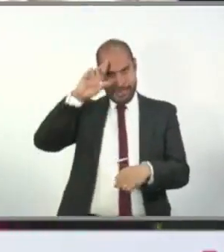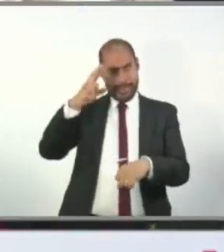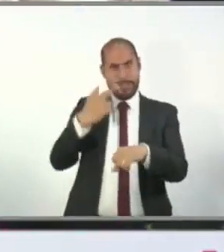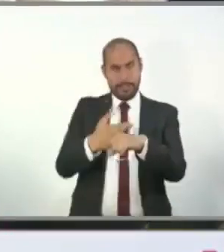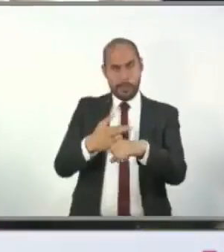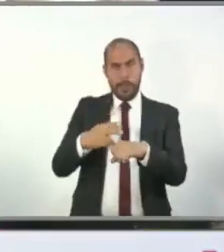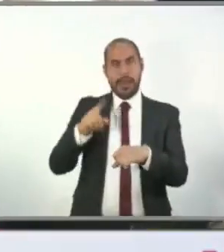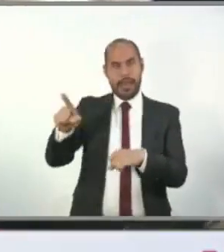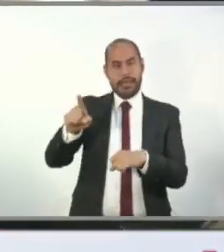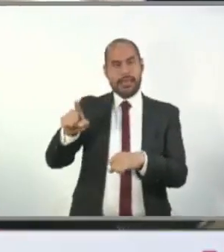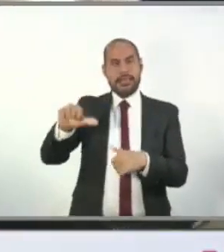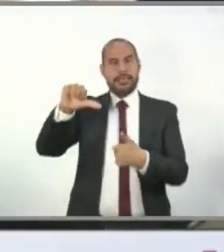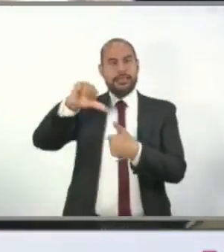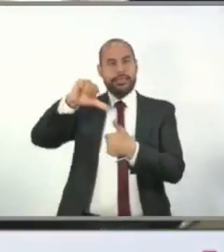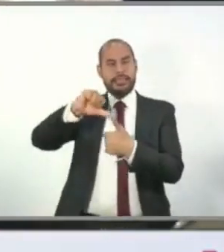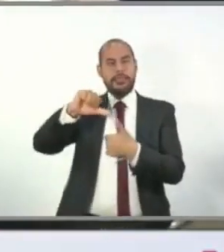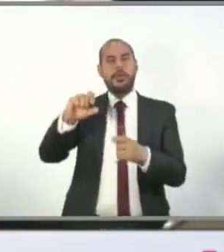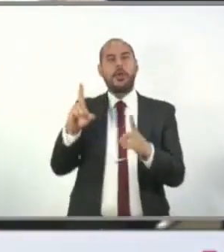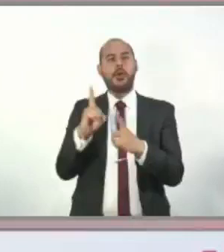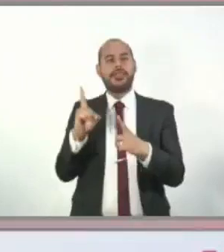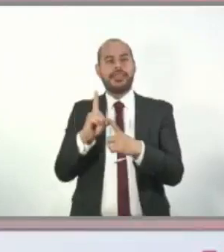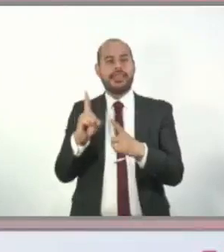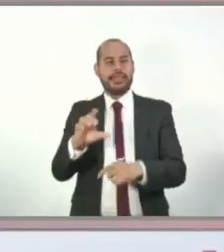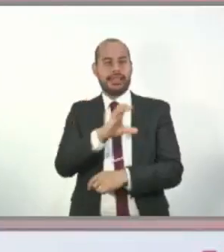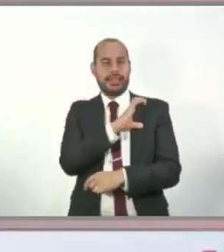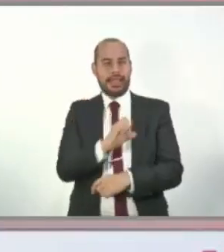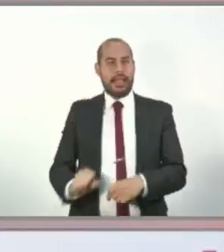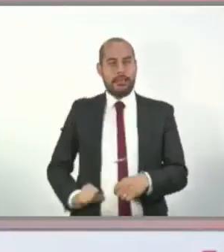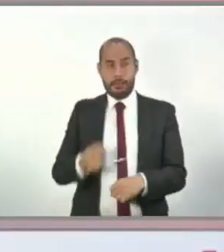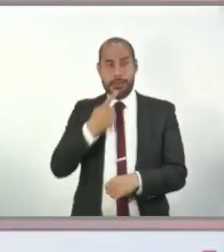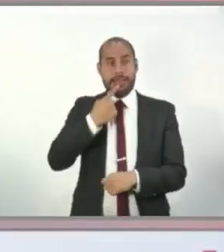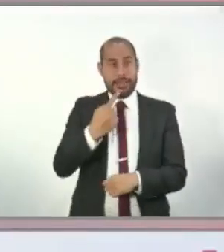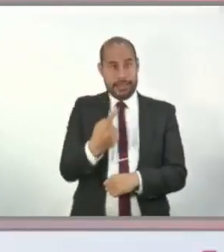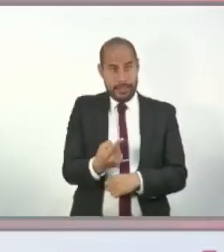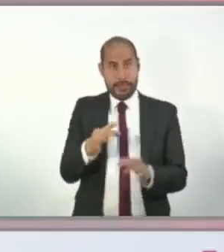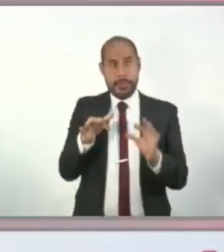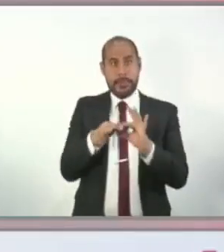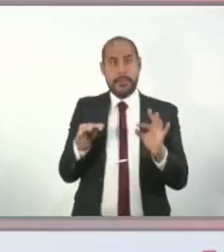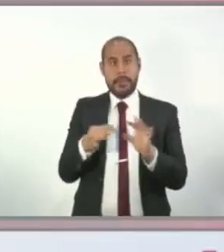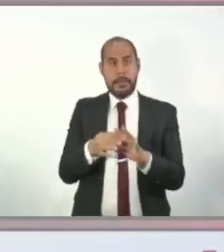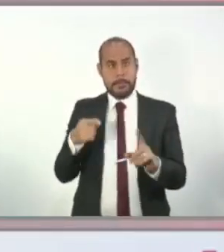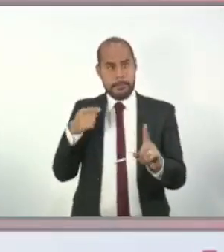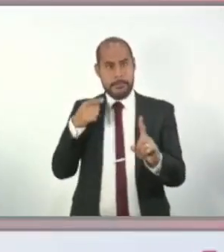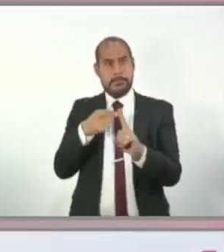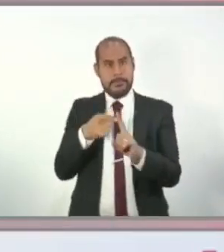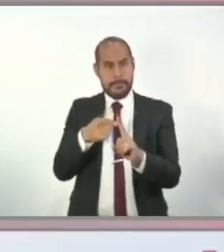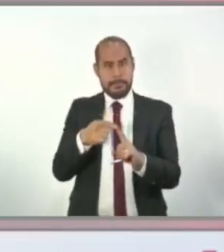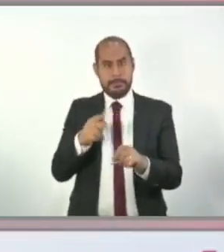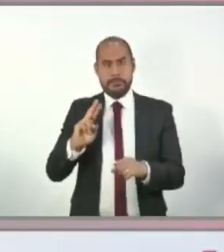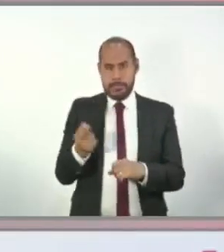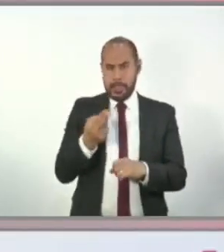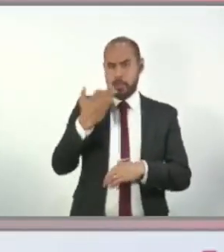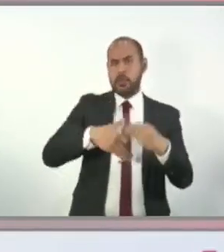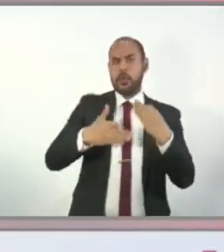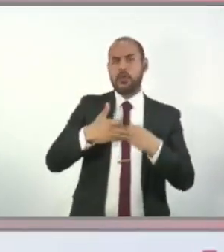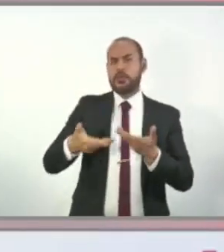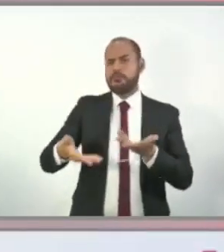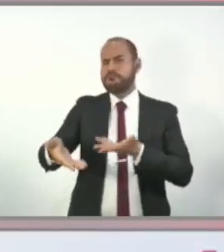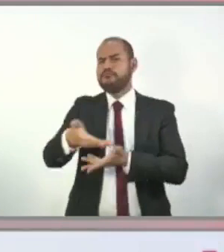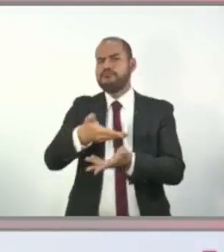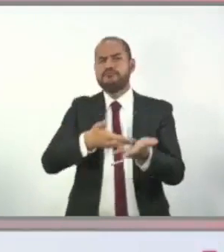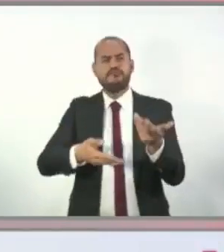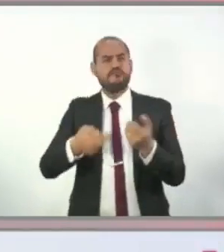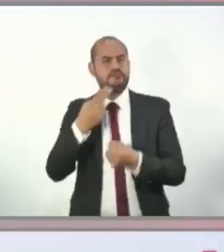Universidad Centroamericana del Salvador, decía al respecto: la misión de la universidad es servir a todos y no solo